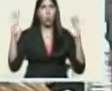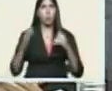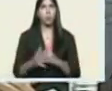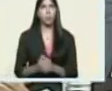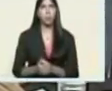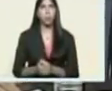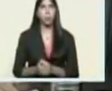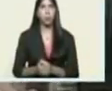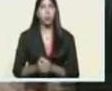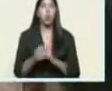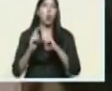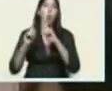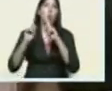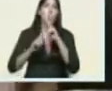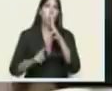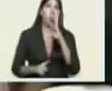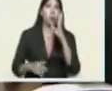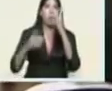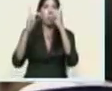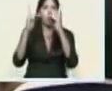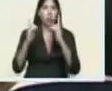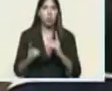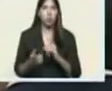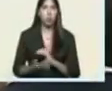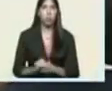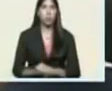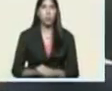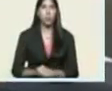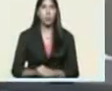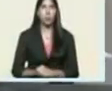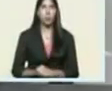otras medidas que,